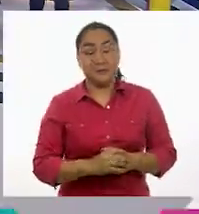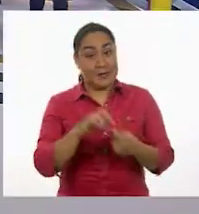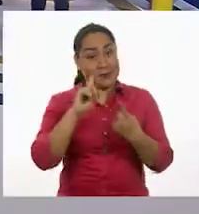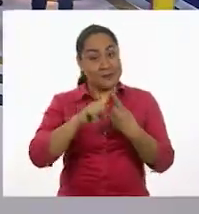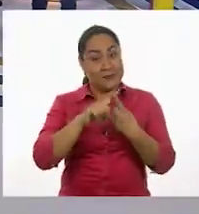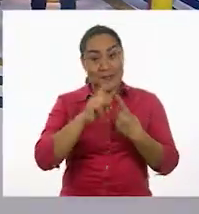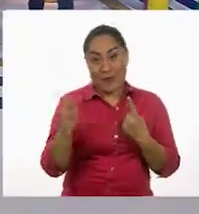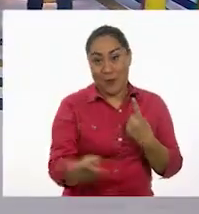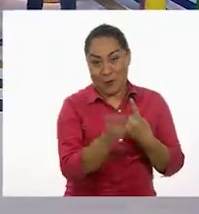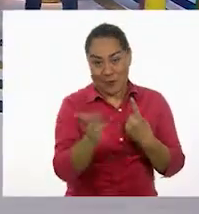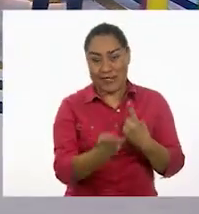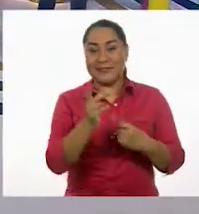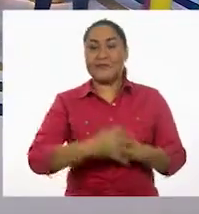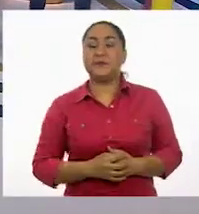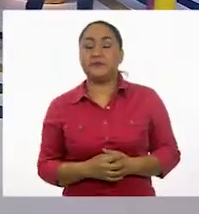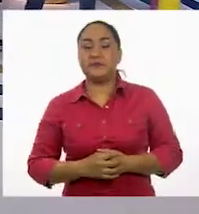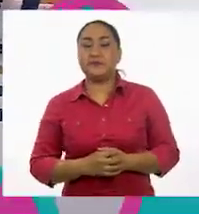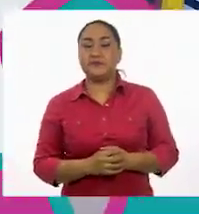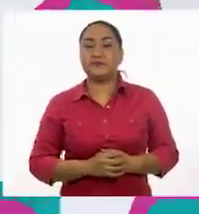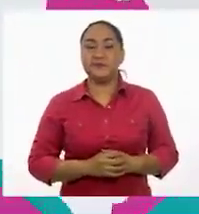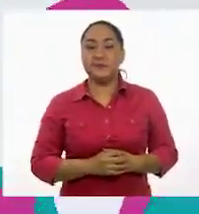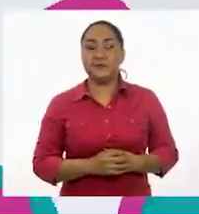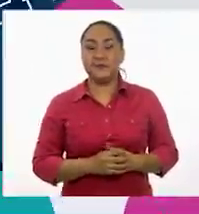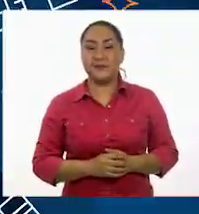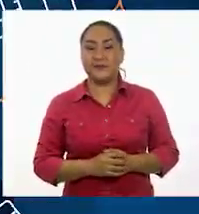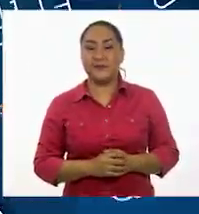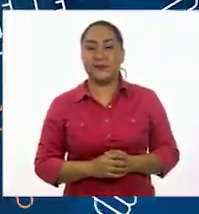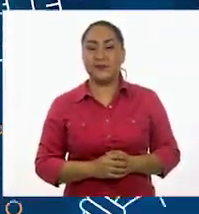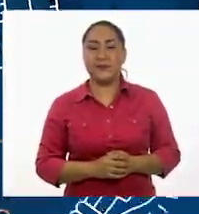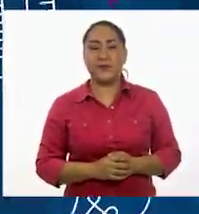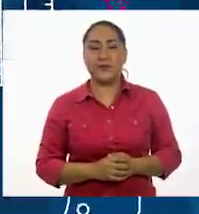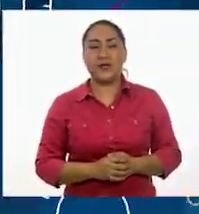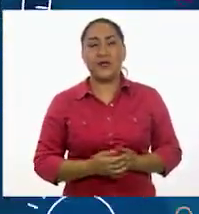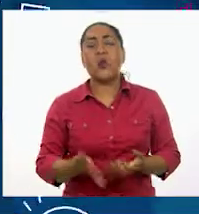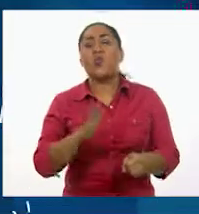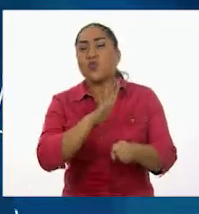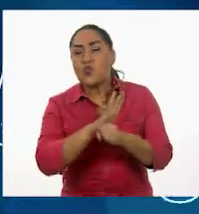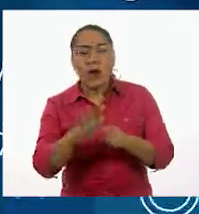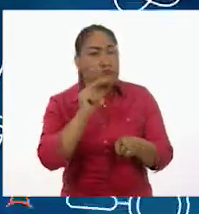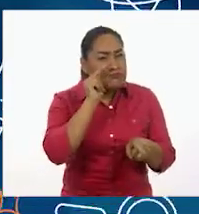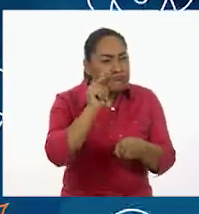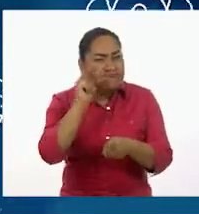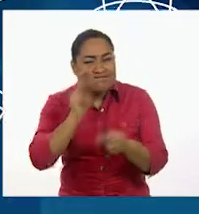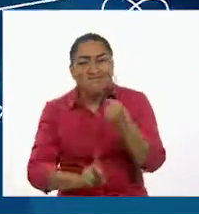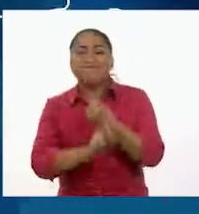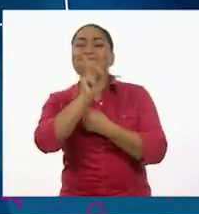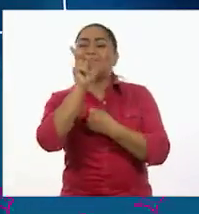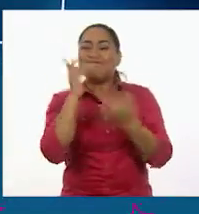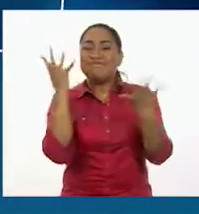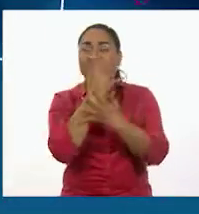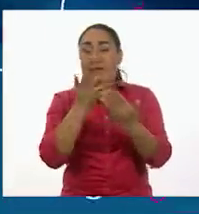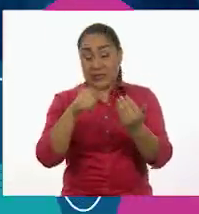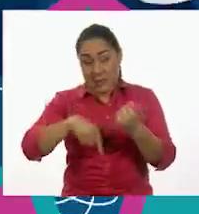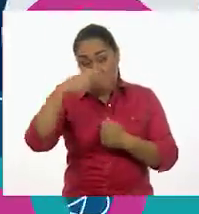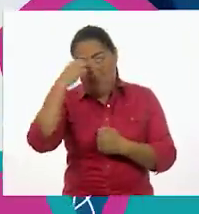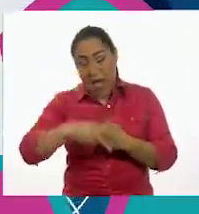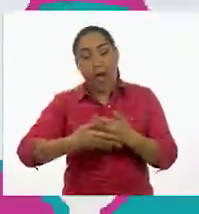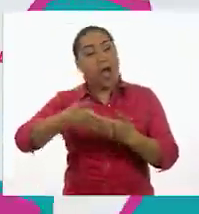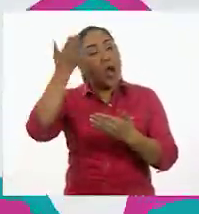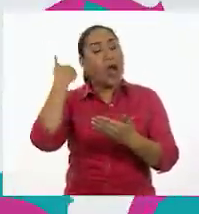pregunta. Dice así. ¿Cuál de los siguientes problemas fue uno que enfrentó México en sus primeros años